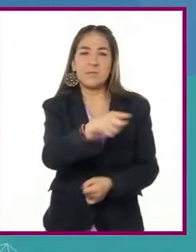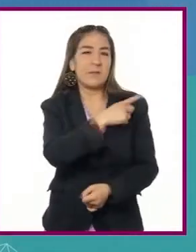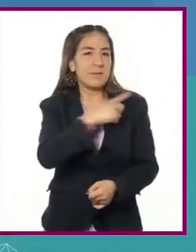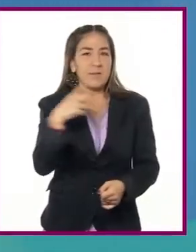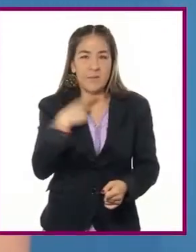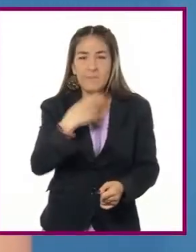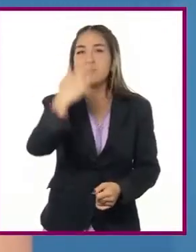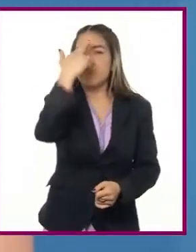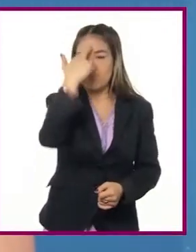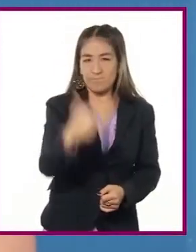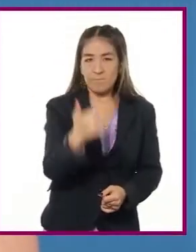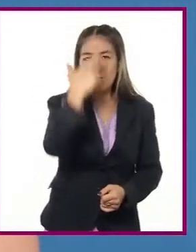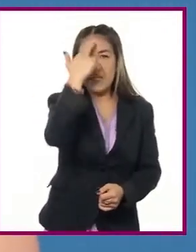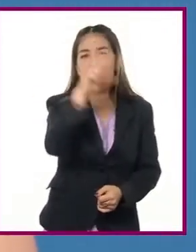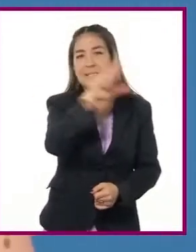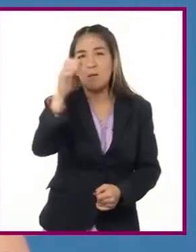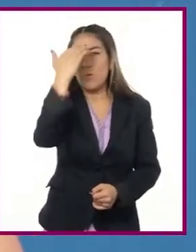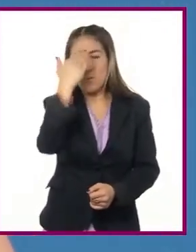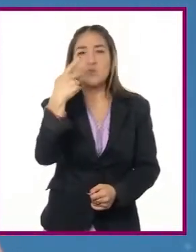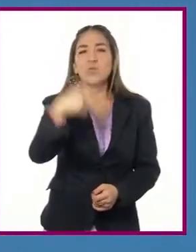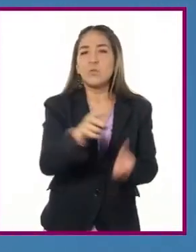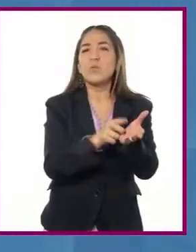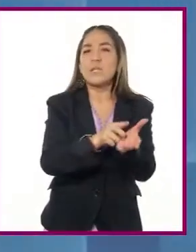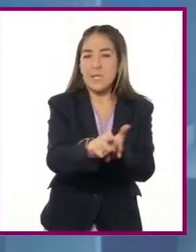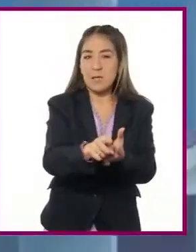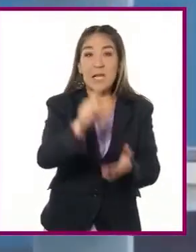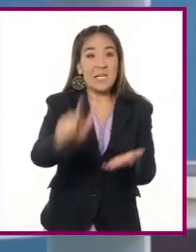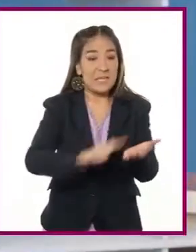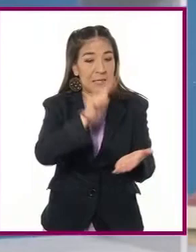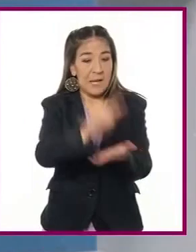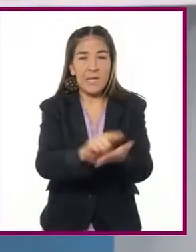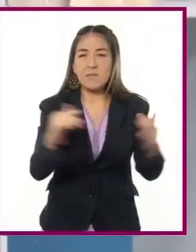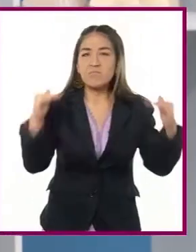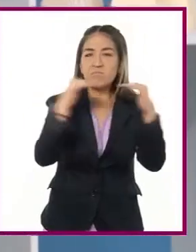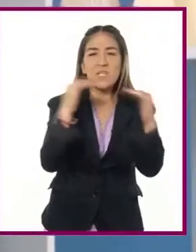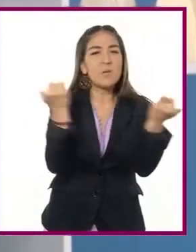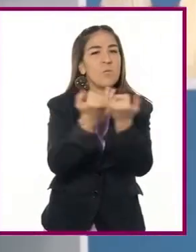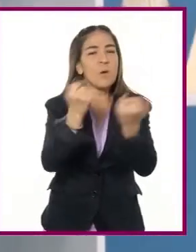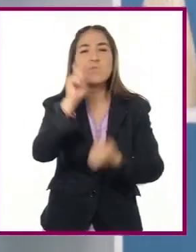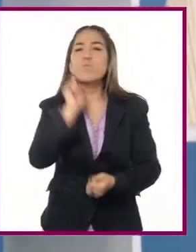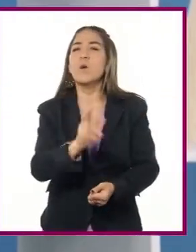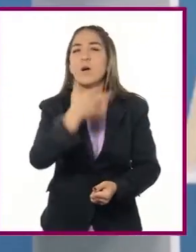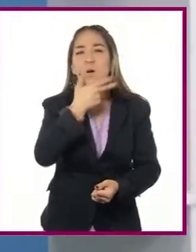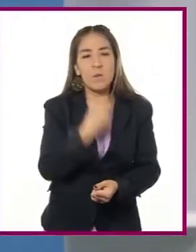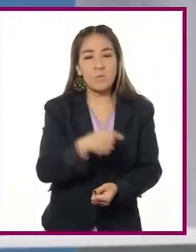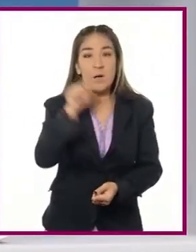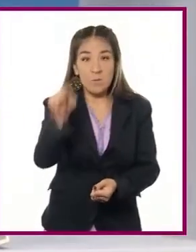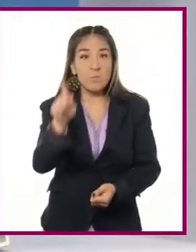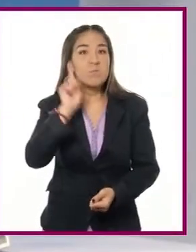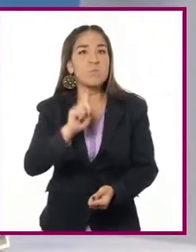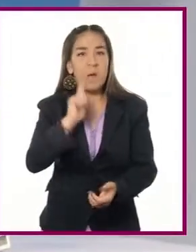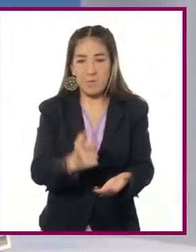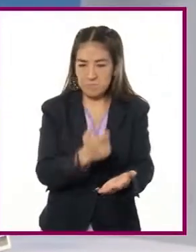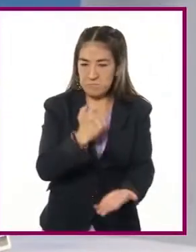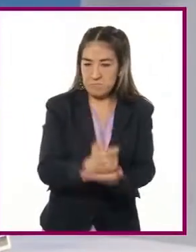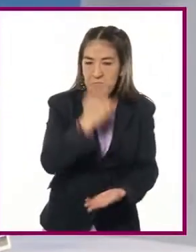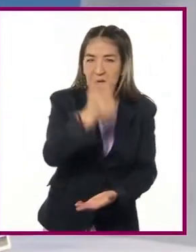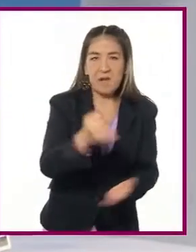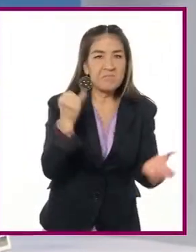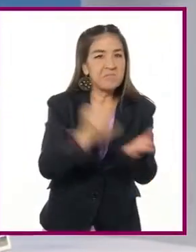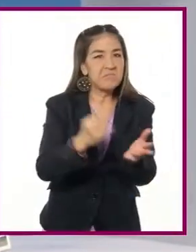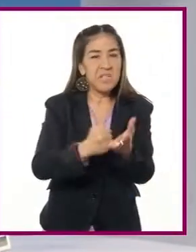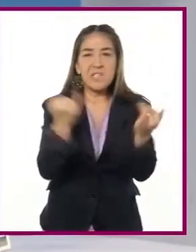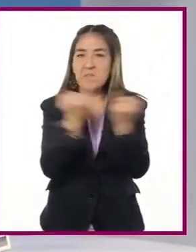derechos. Las leyes se aplican por igual a hombres y mujeres. La mujer paga contribuciones. La